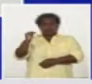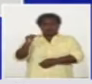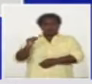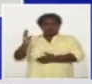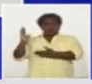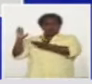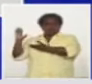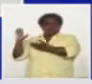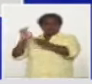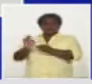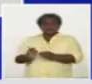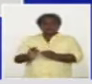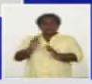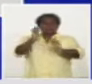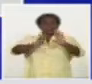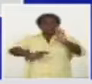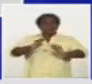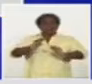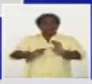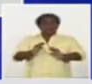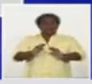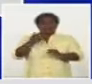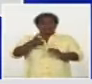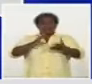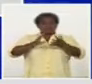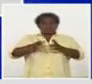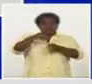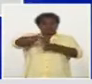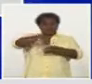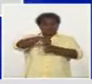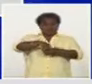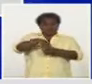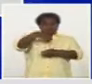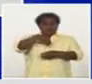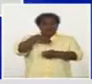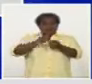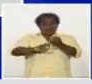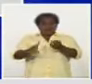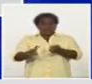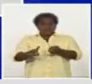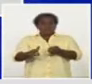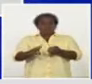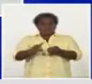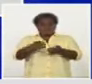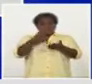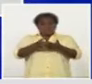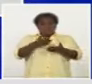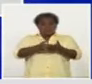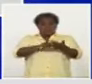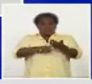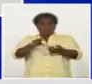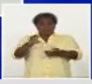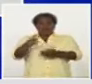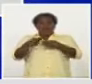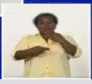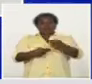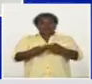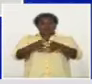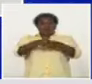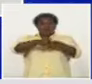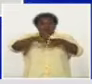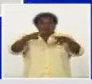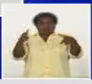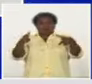en dependencia de la complejidad epidemiológica, pues el número de muestras es mayor y de todas formas, de todas